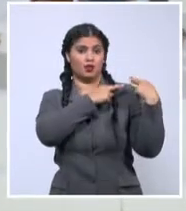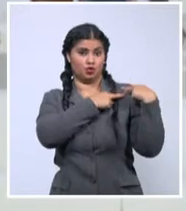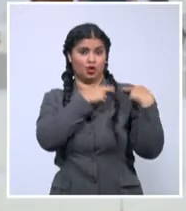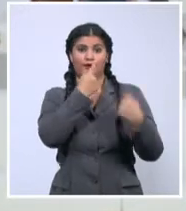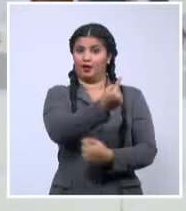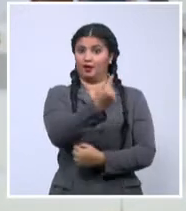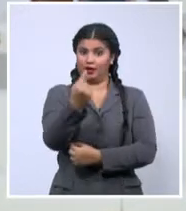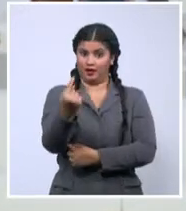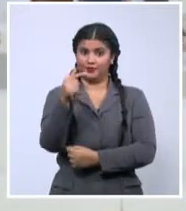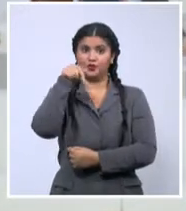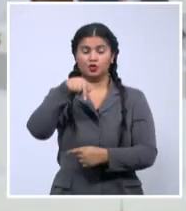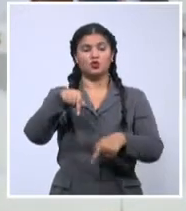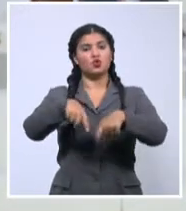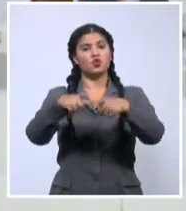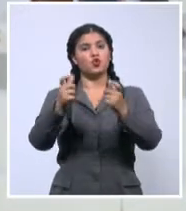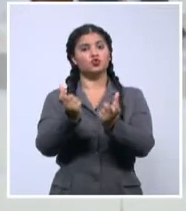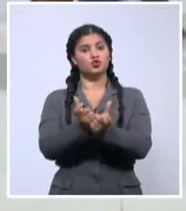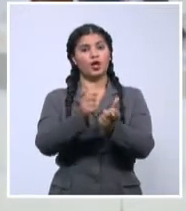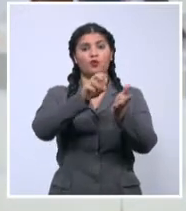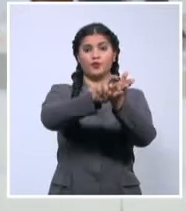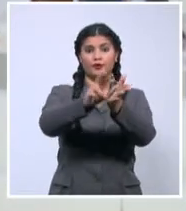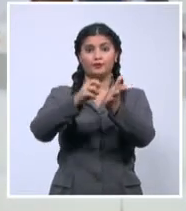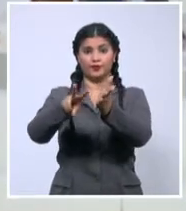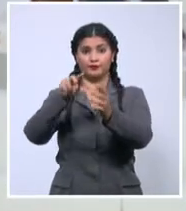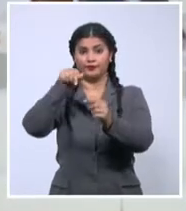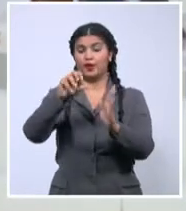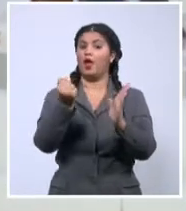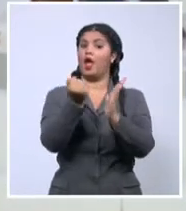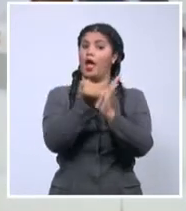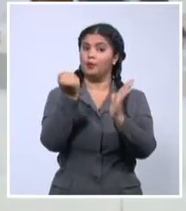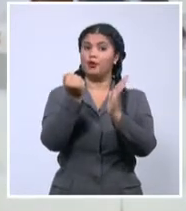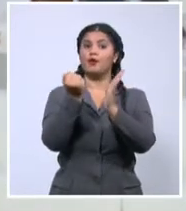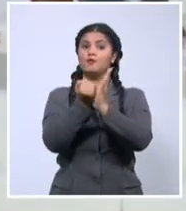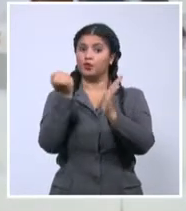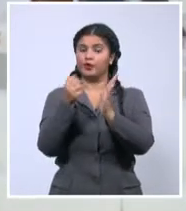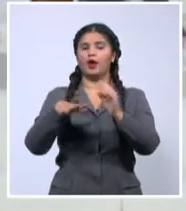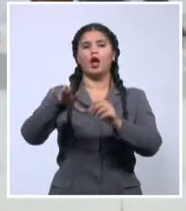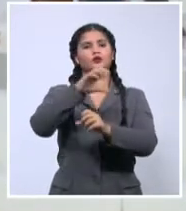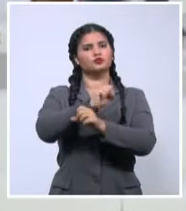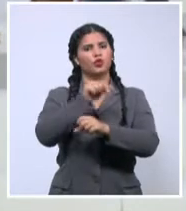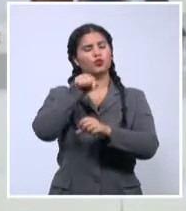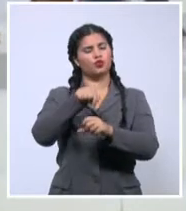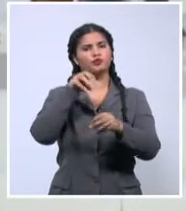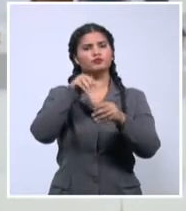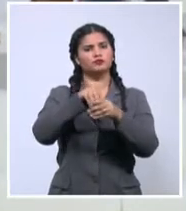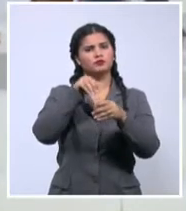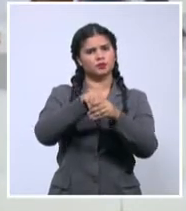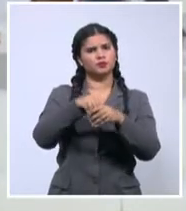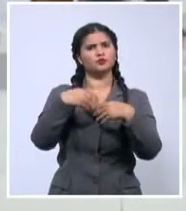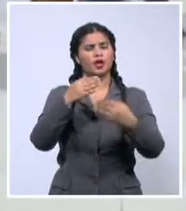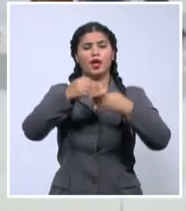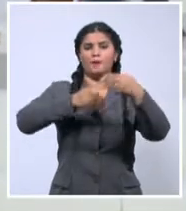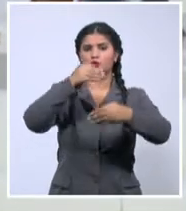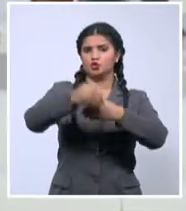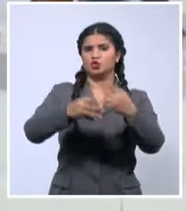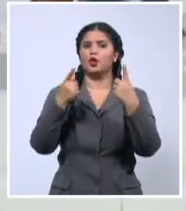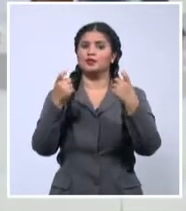consejo provincial que aprueba las principales políticas y los principales procesos que requiere la provincia, ¿no?,